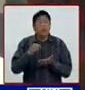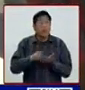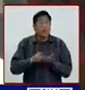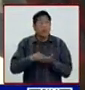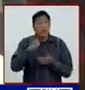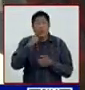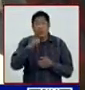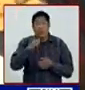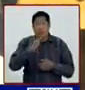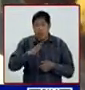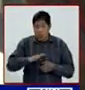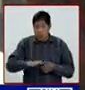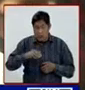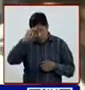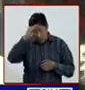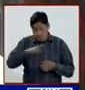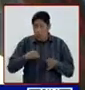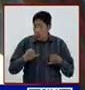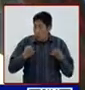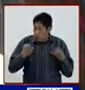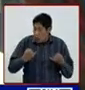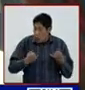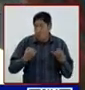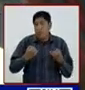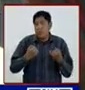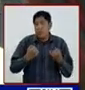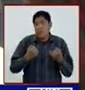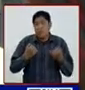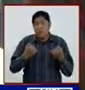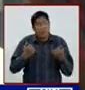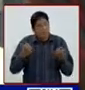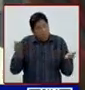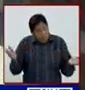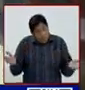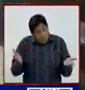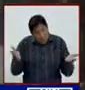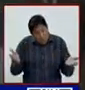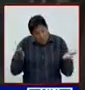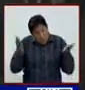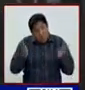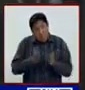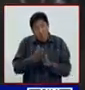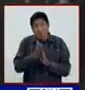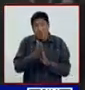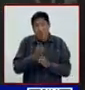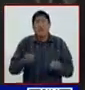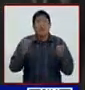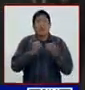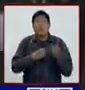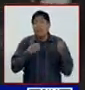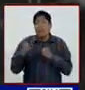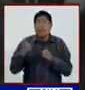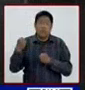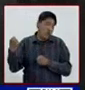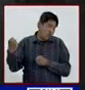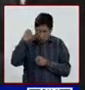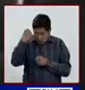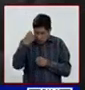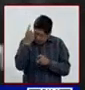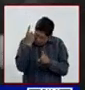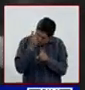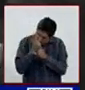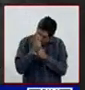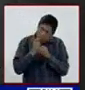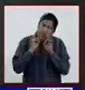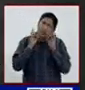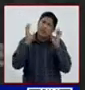van a empezar a recapacitar y van a, es una pequeña orientación también que se les está dando a ellos, ¿no? Más poderosos que tus golpes, más efectivos